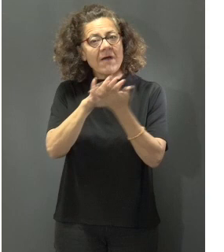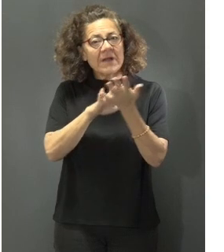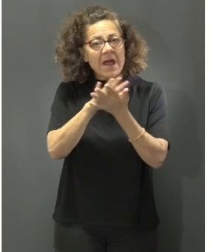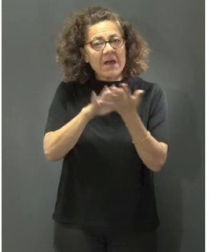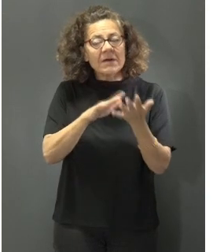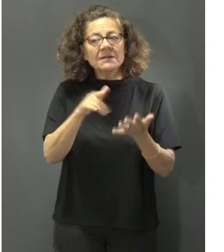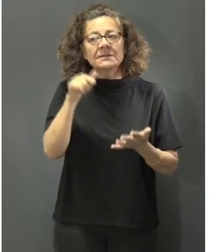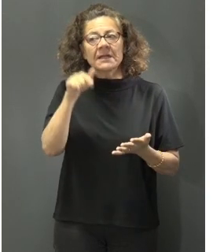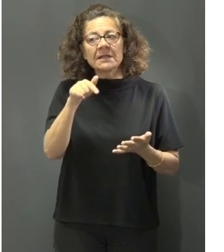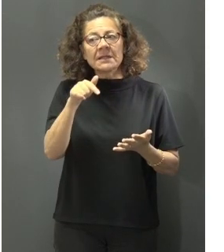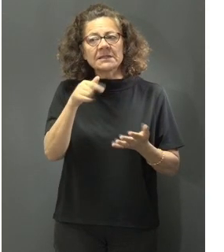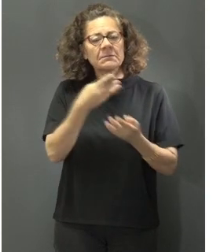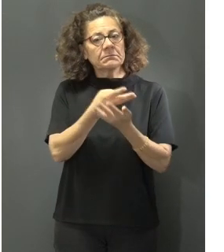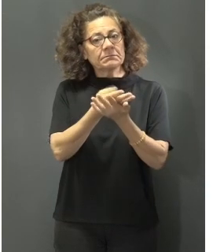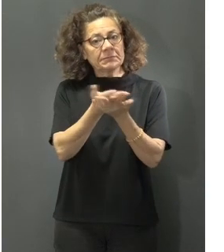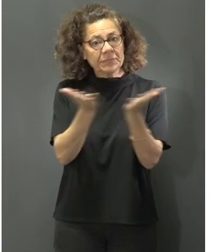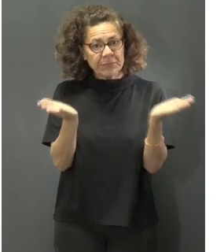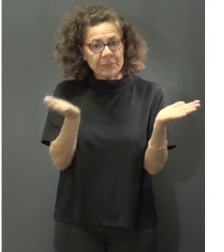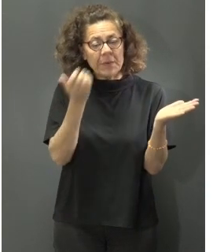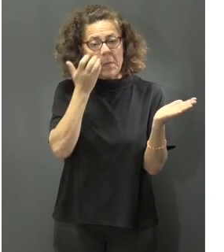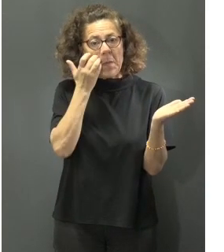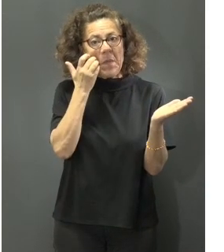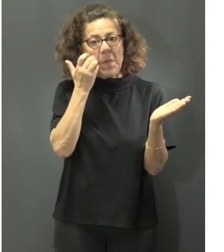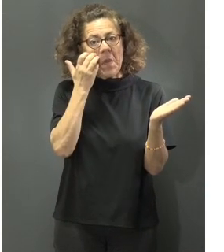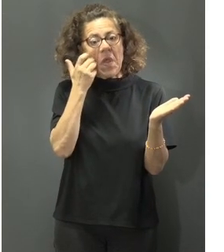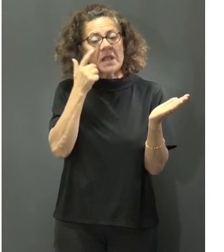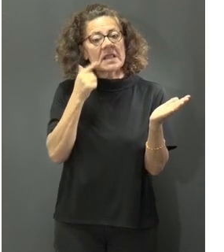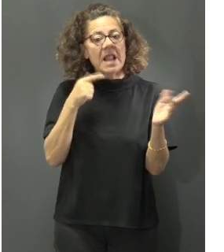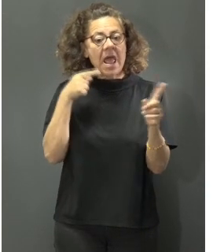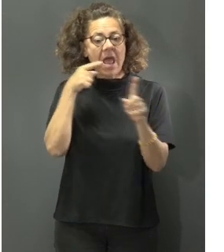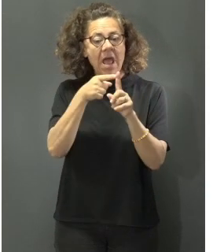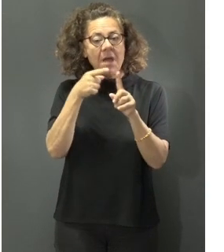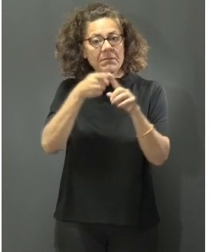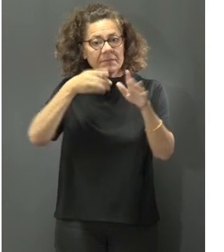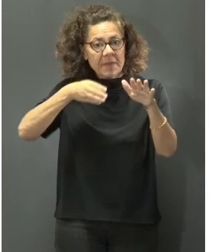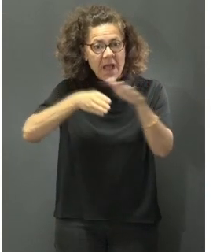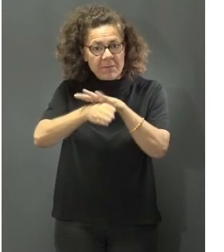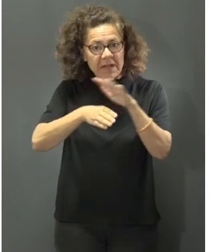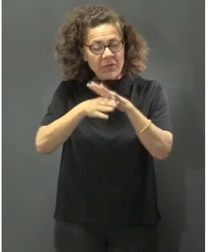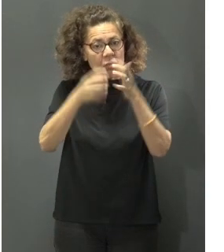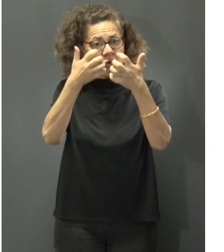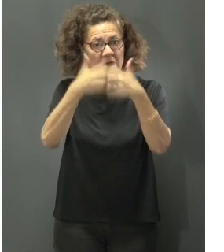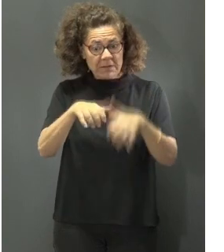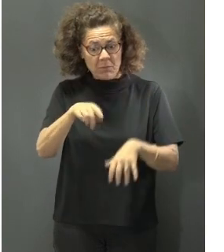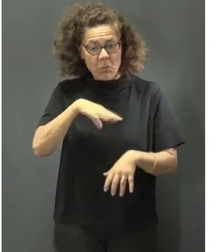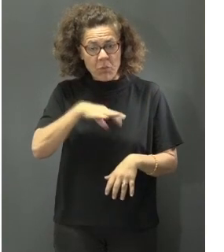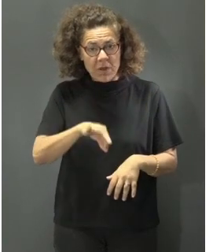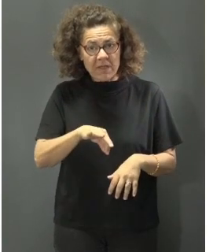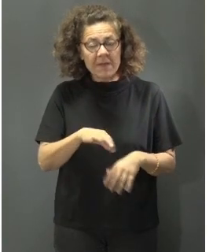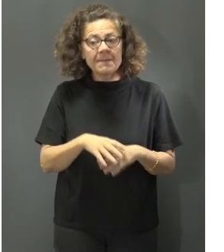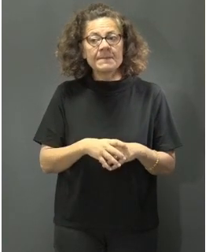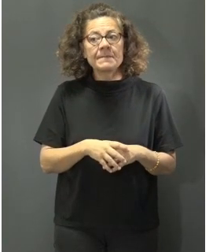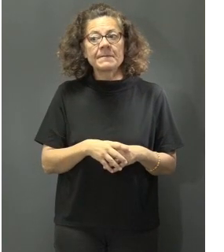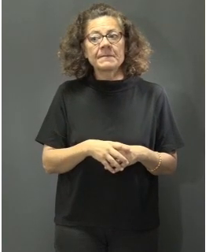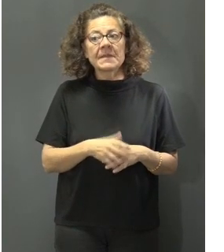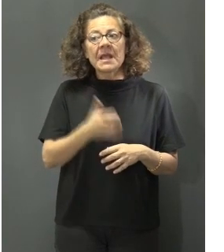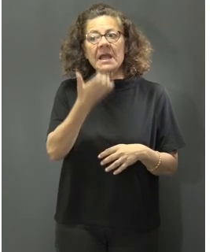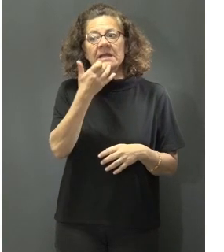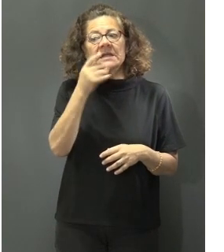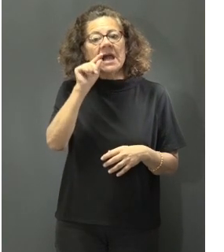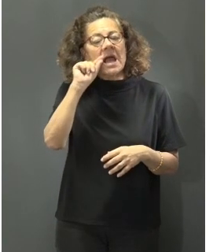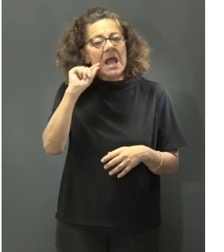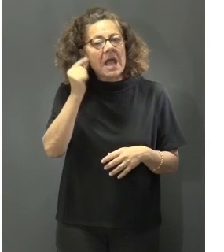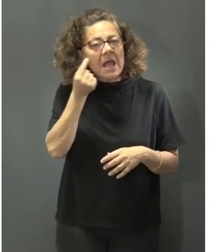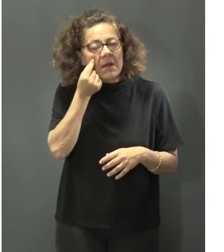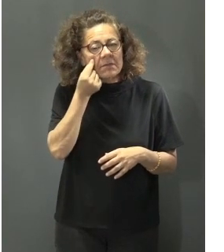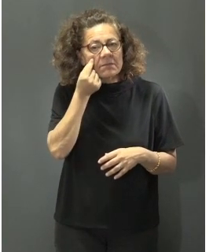ese amplio abanico que puede tener la aplicación de la accesibilidad cognitiva, si habéis